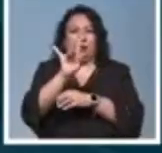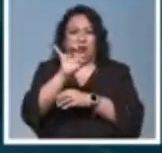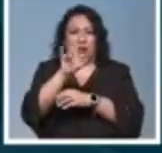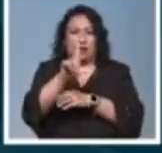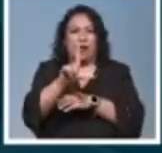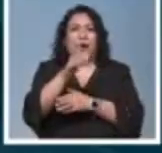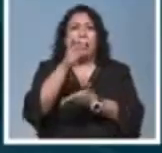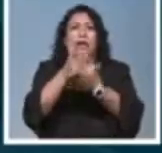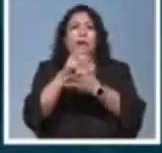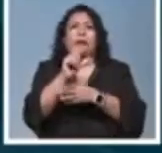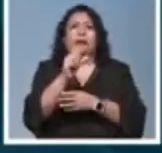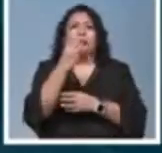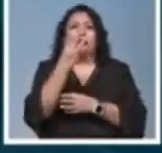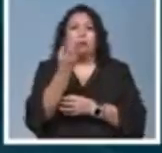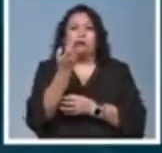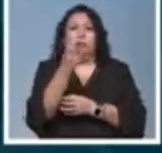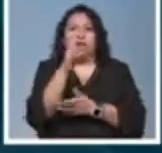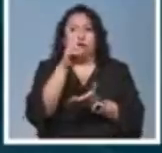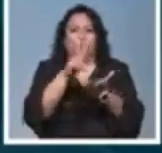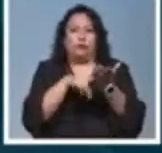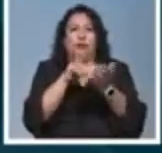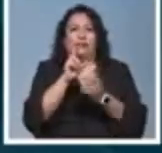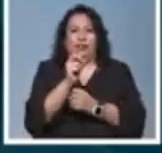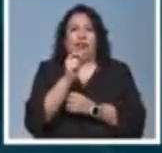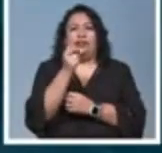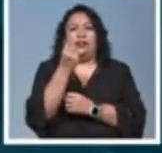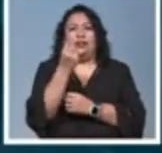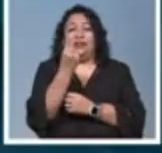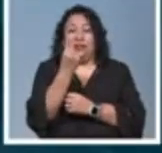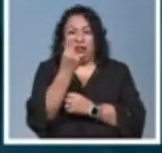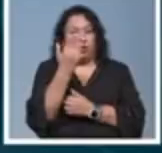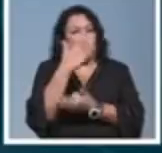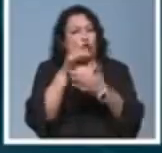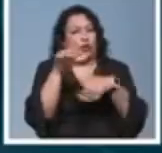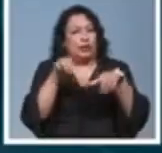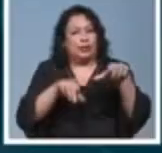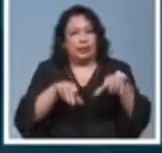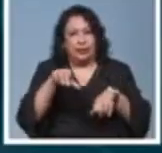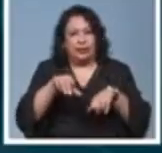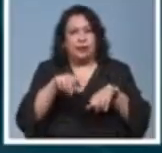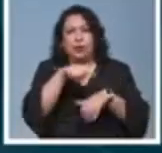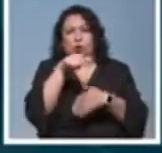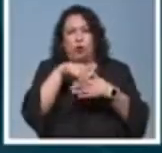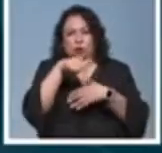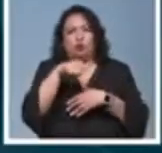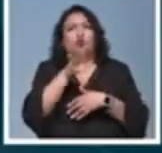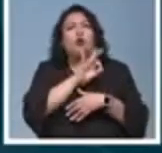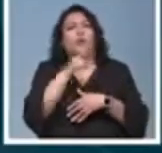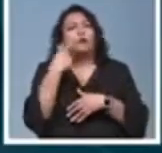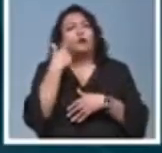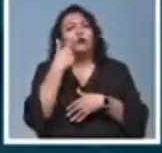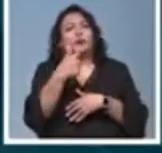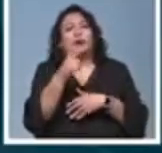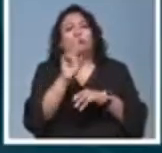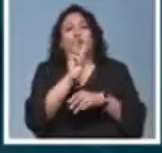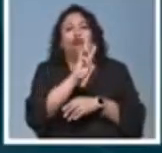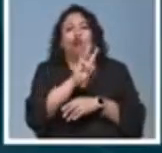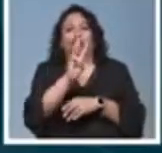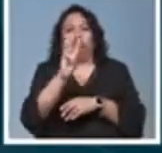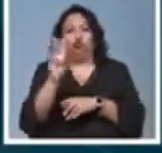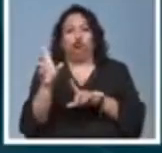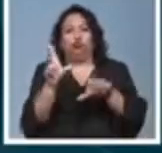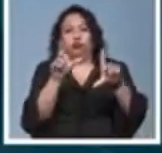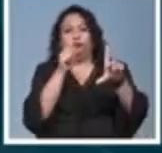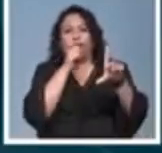Digital hasta el 23 de febrero de 2025. Todas las actividades de este recinto las puede encontrar en el sitio electrónico